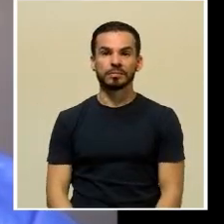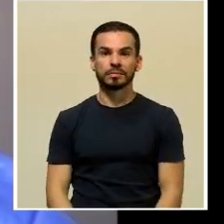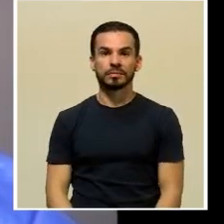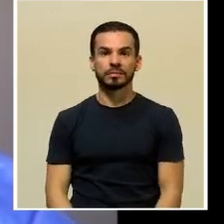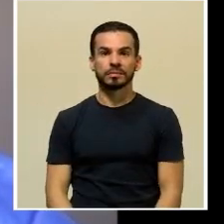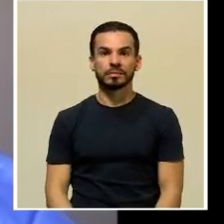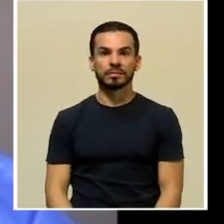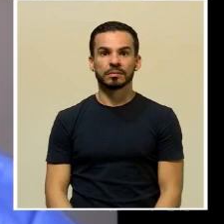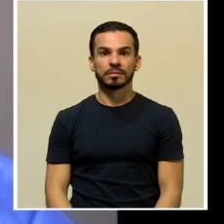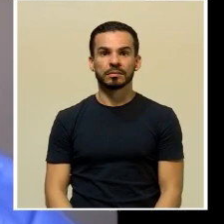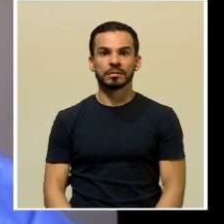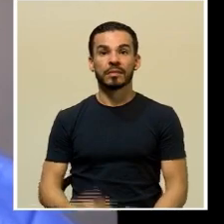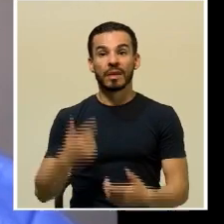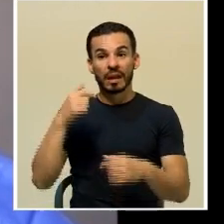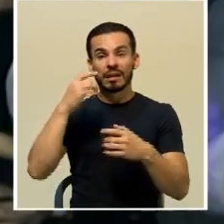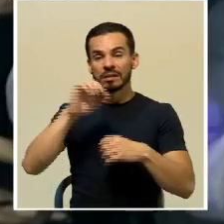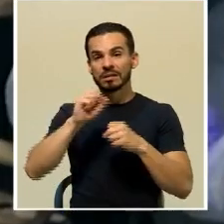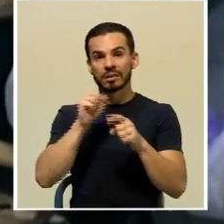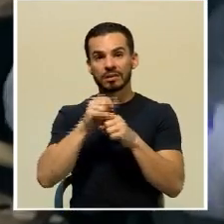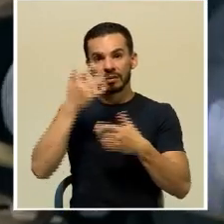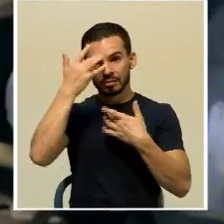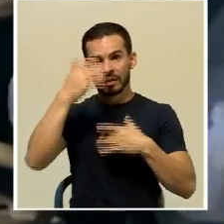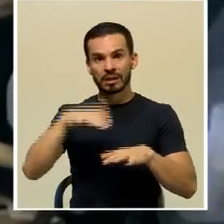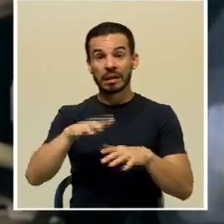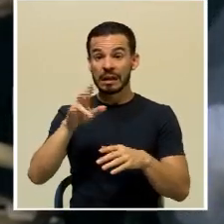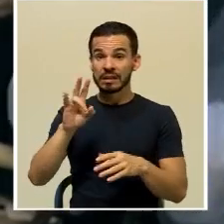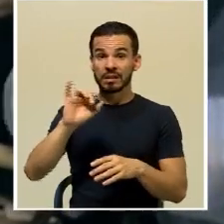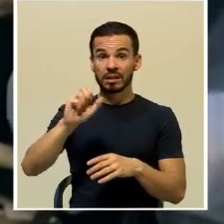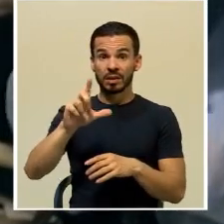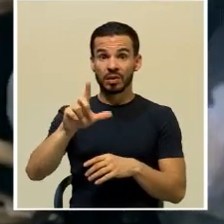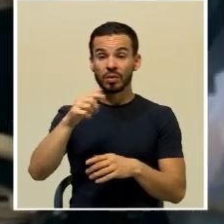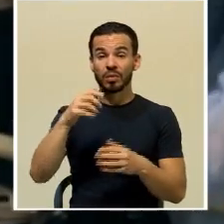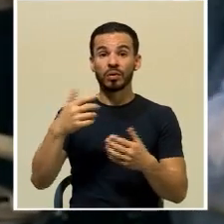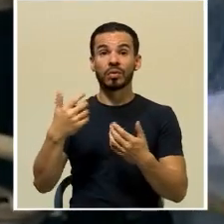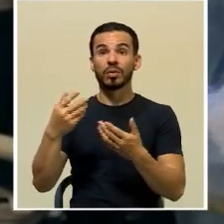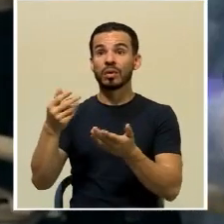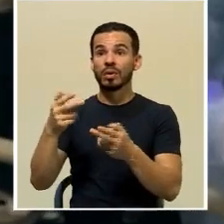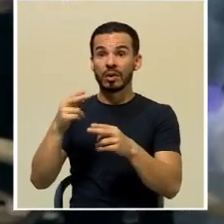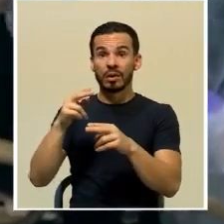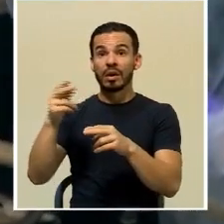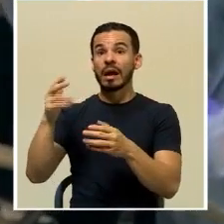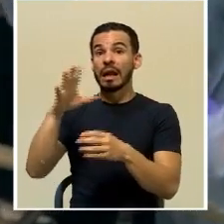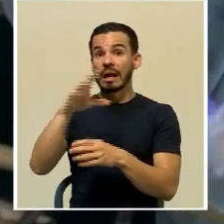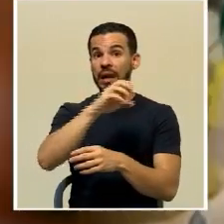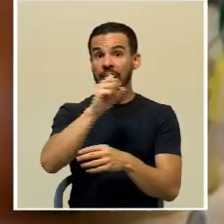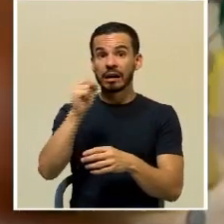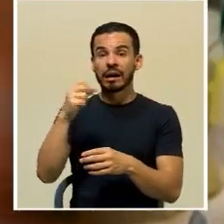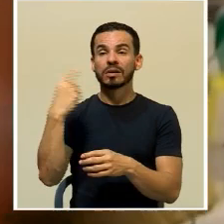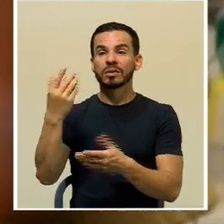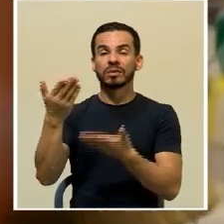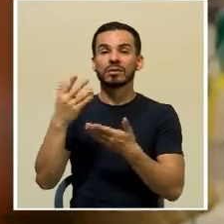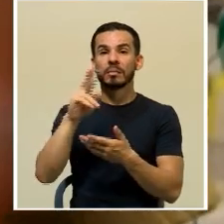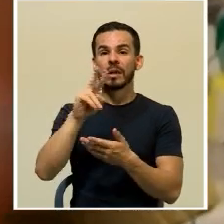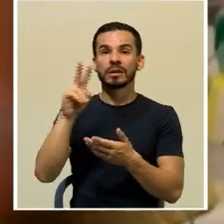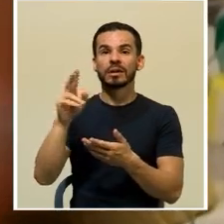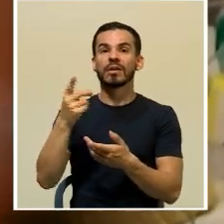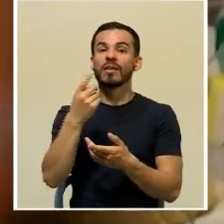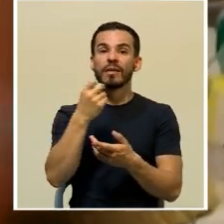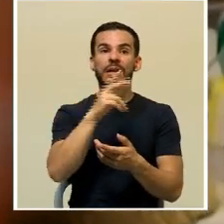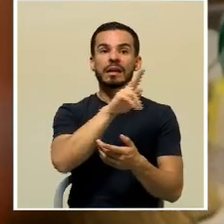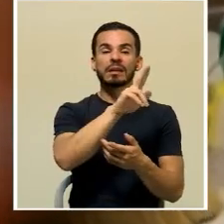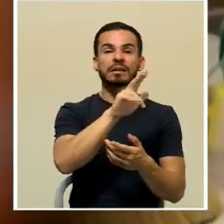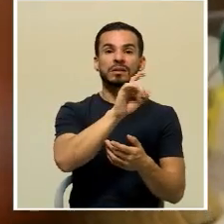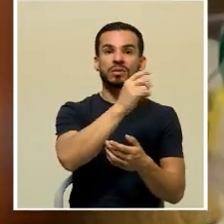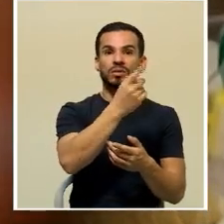esta situación de pandemia que estamos viviendo. Al 7 de julio, la entidad aseguradora solo había recibido 22 de los 311